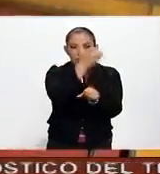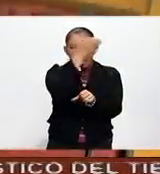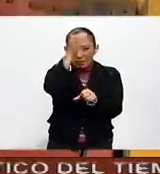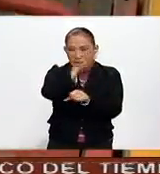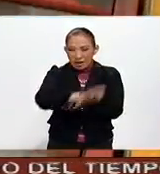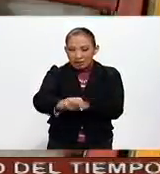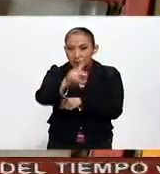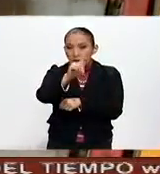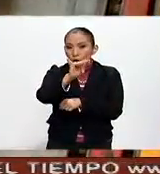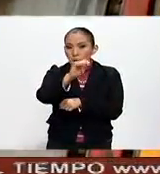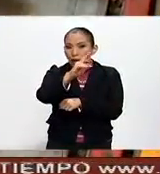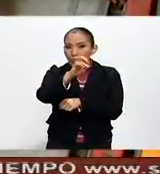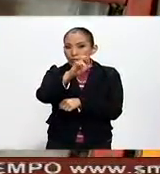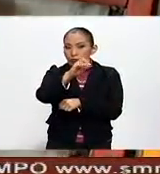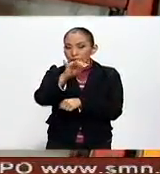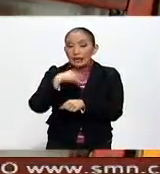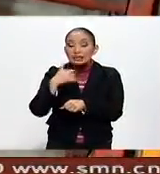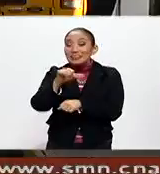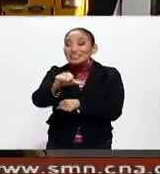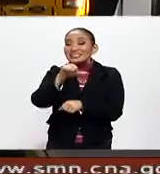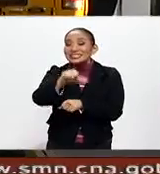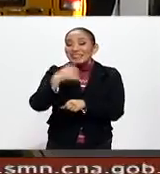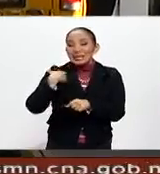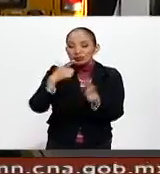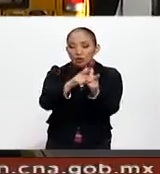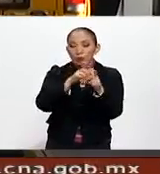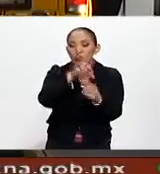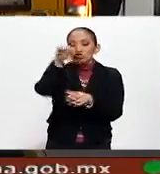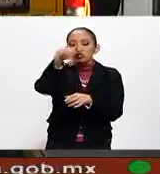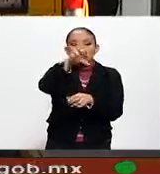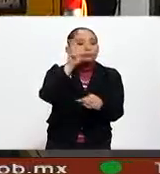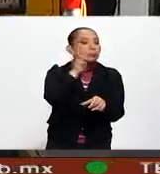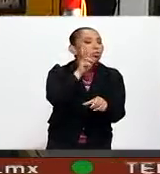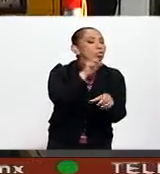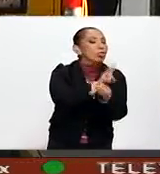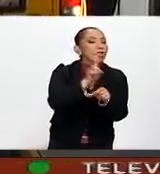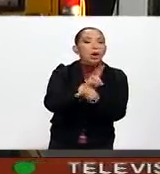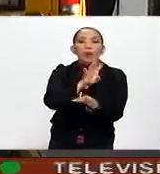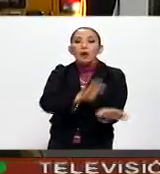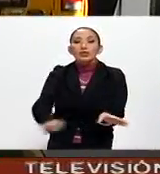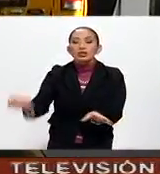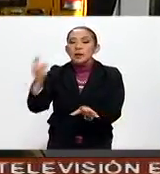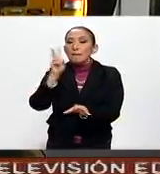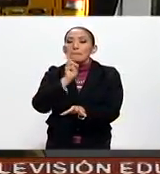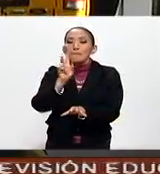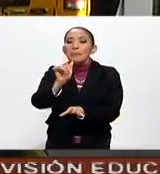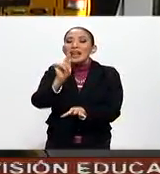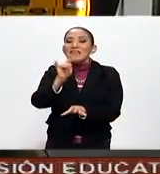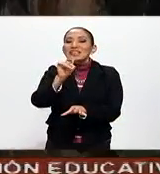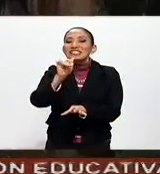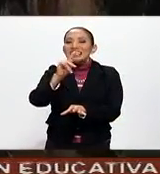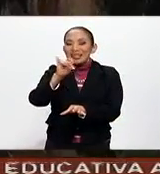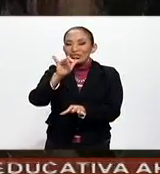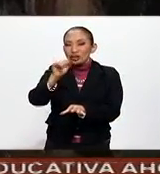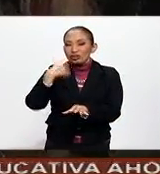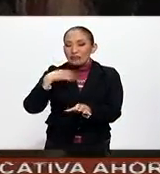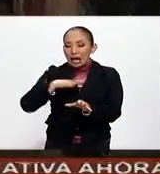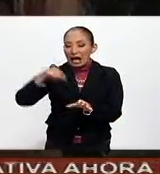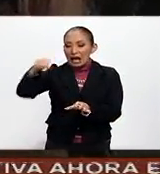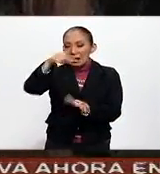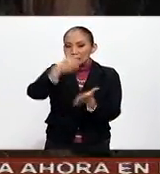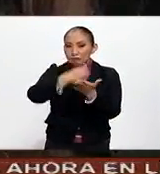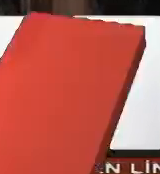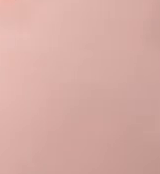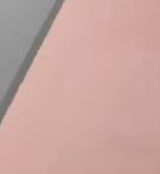Ambiente desplegará 16 brigadas para inspeccionar a los más de 400 verificentros que operan en la